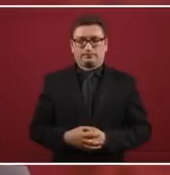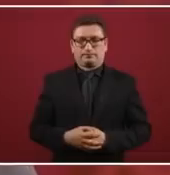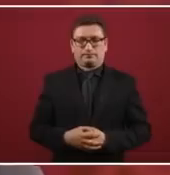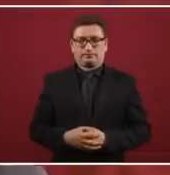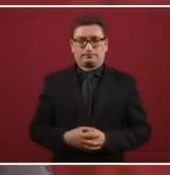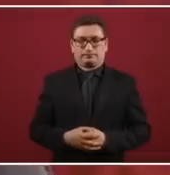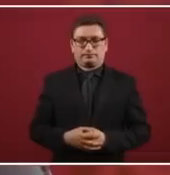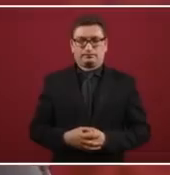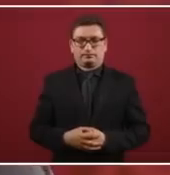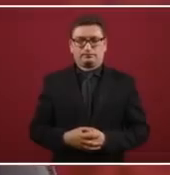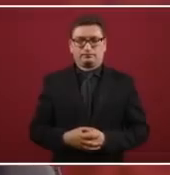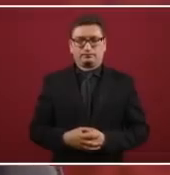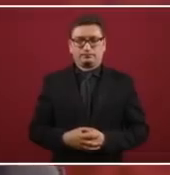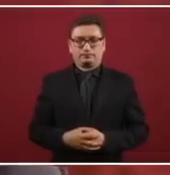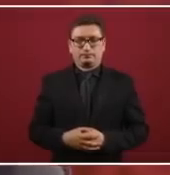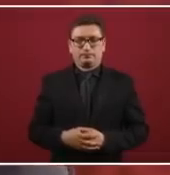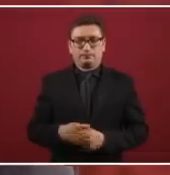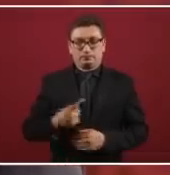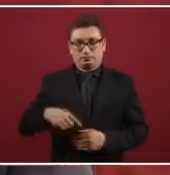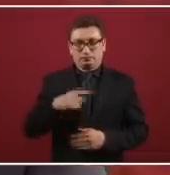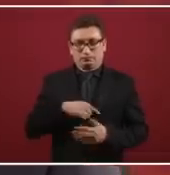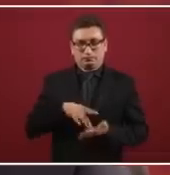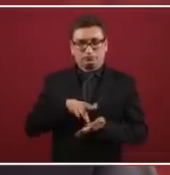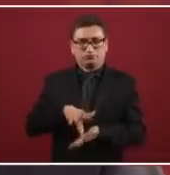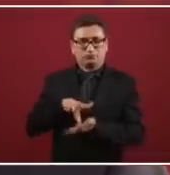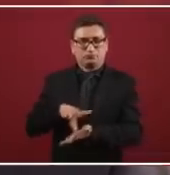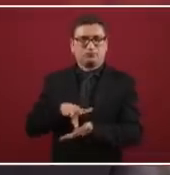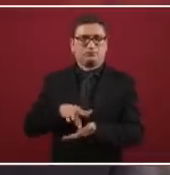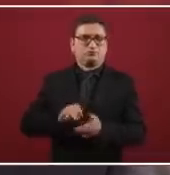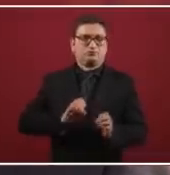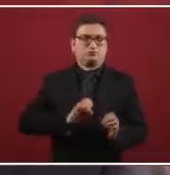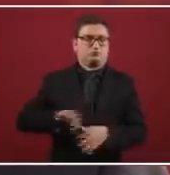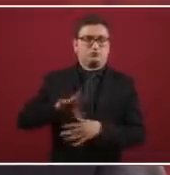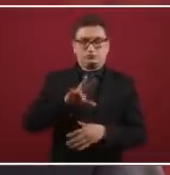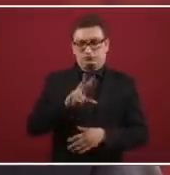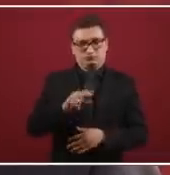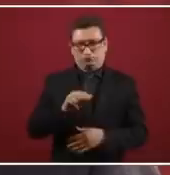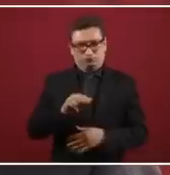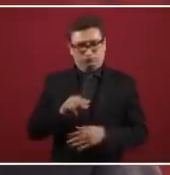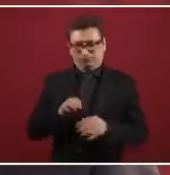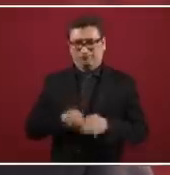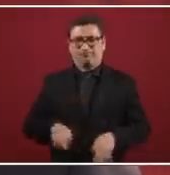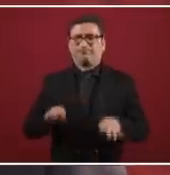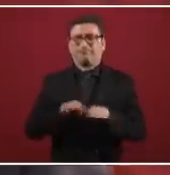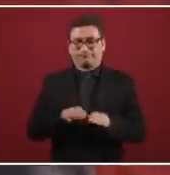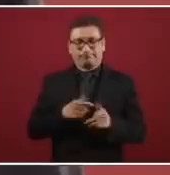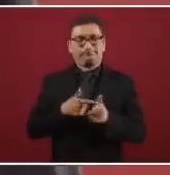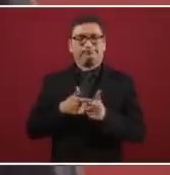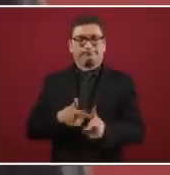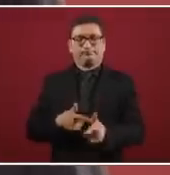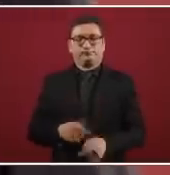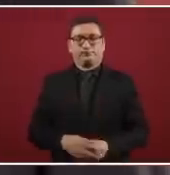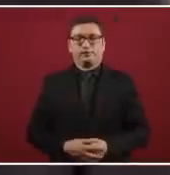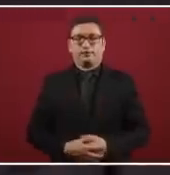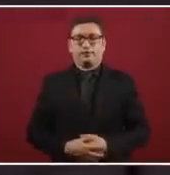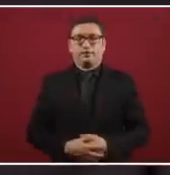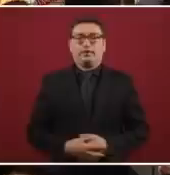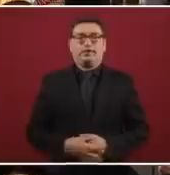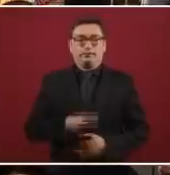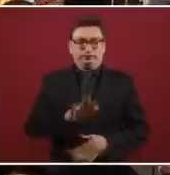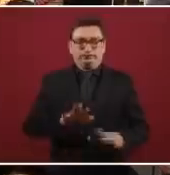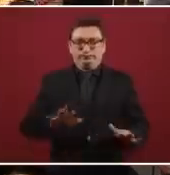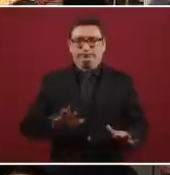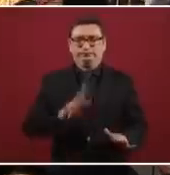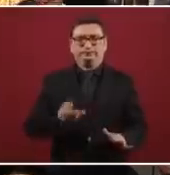Y no vamos a dejar de apoyar este renglón, que es importantísimo. A ver, miren,